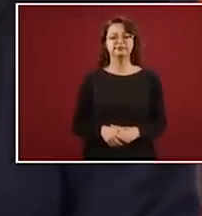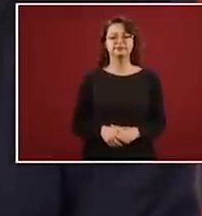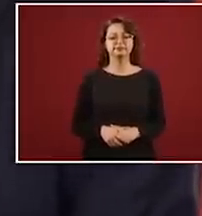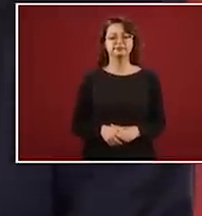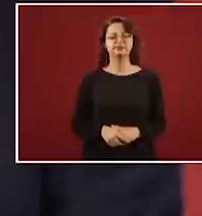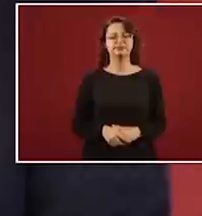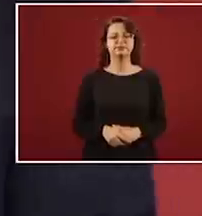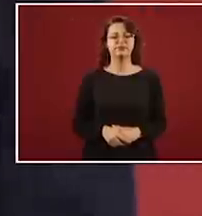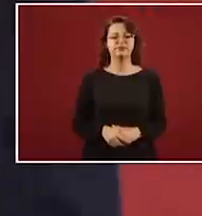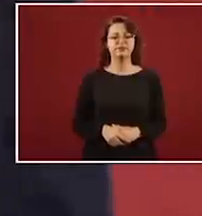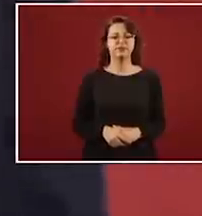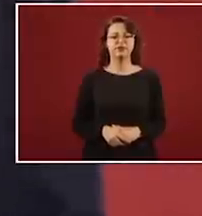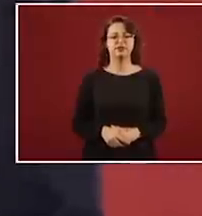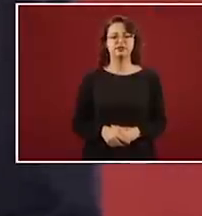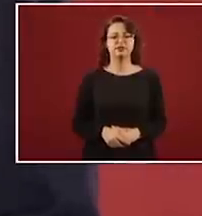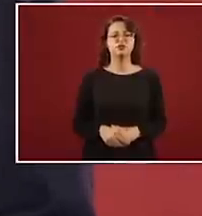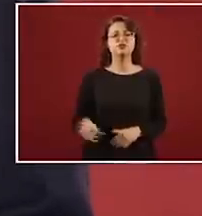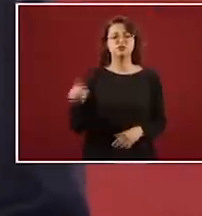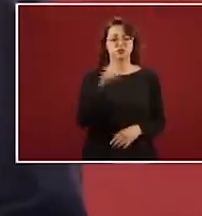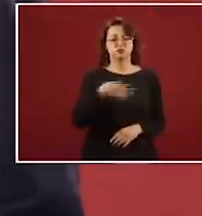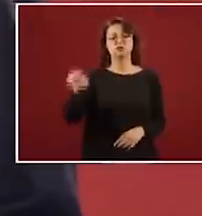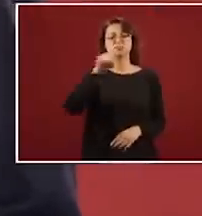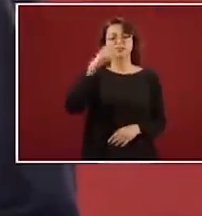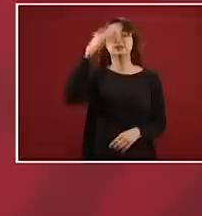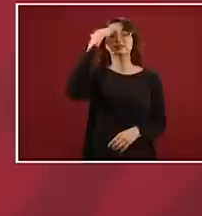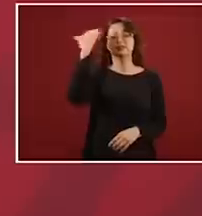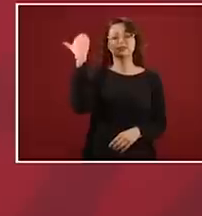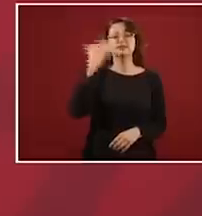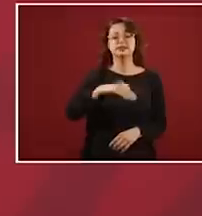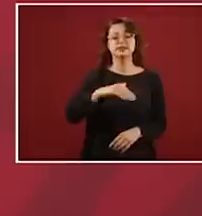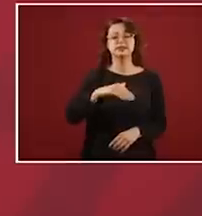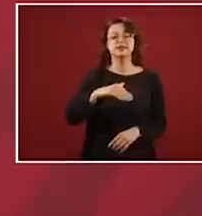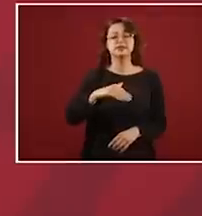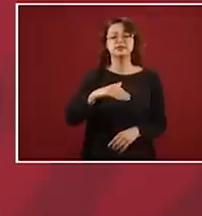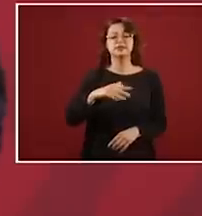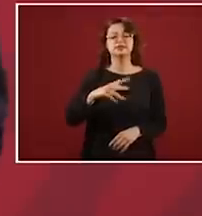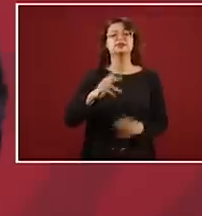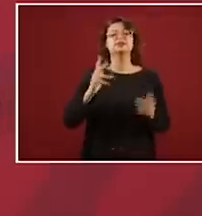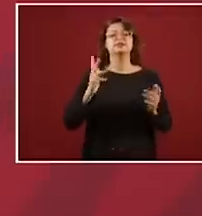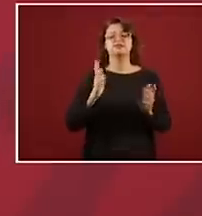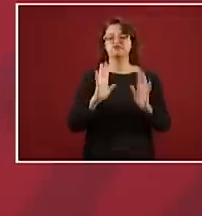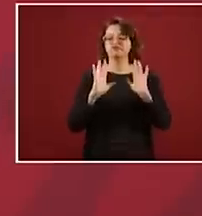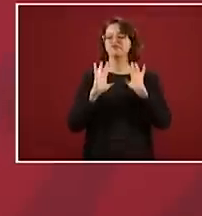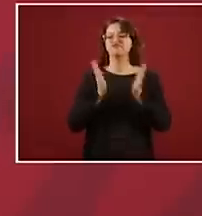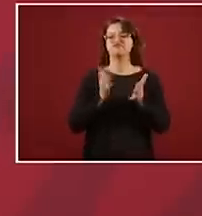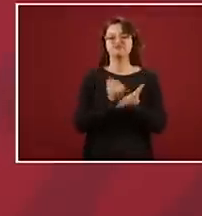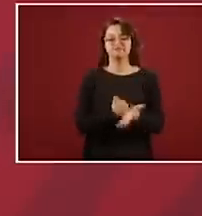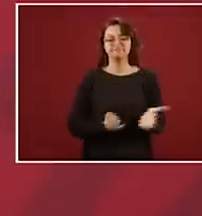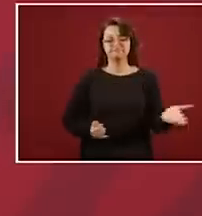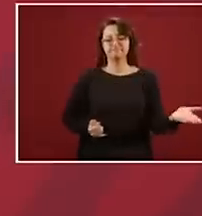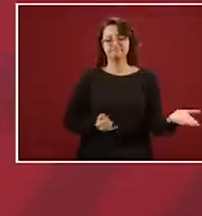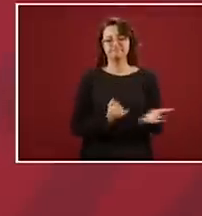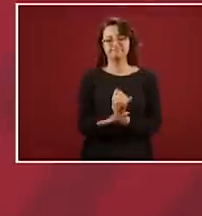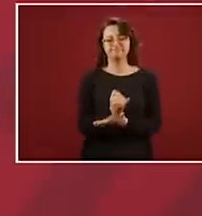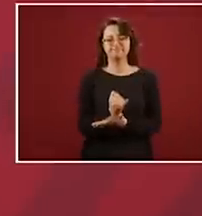Como ustedes saben, se tomó la decisión de vender